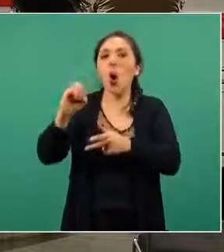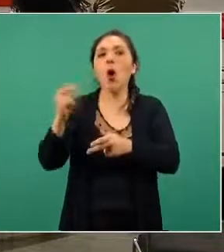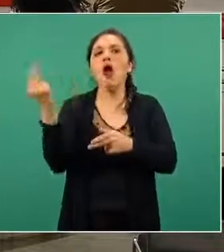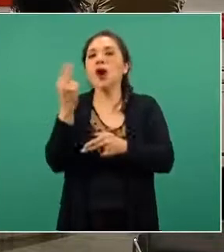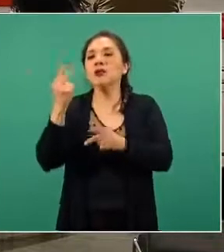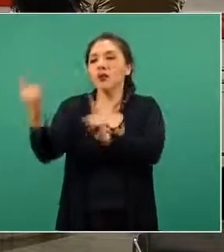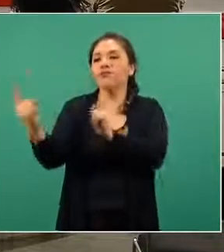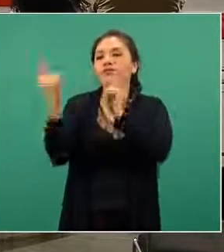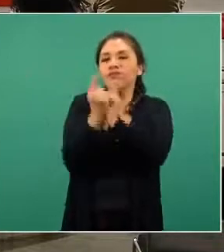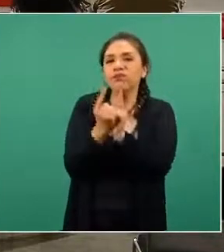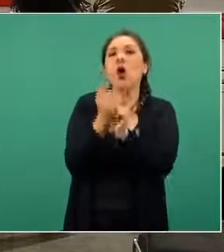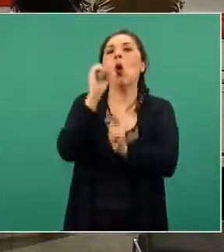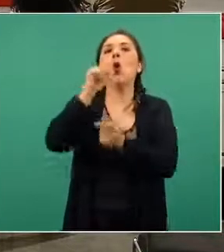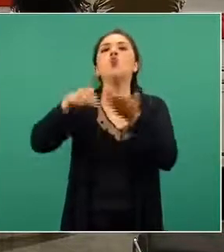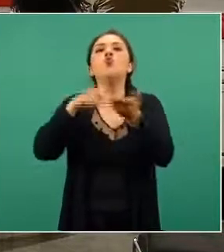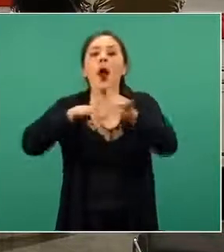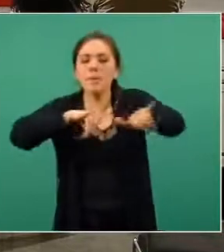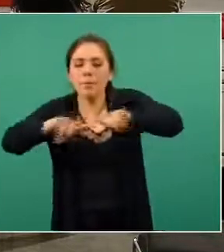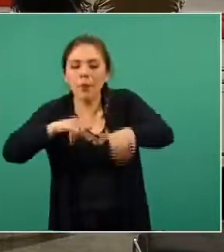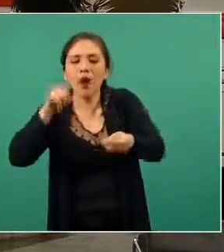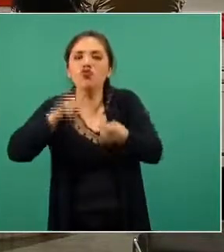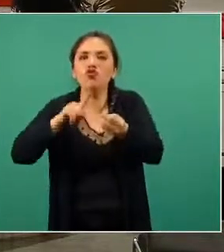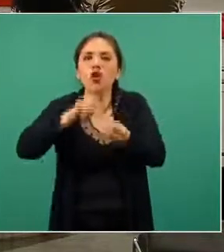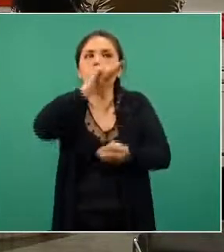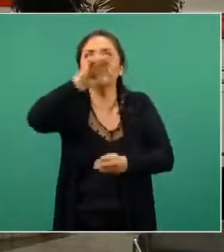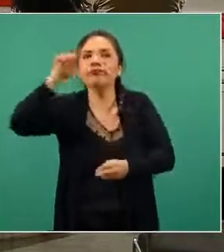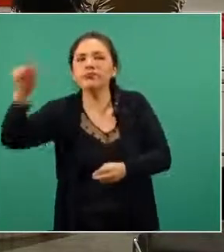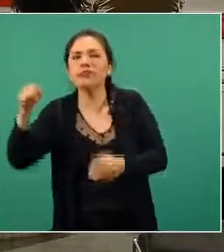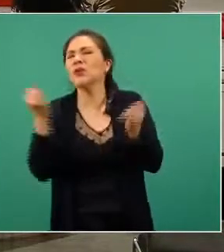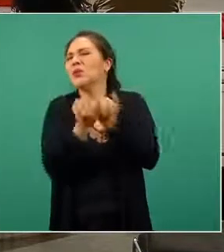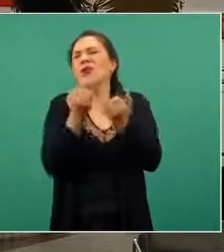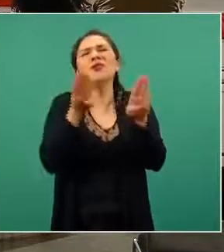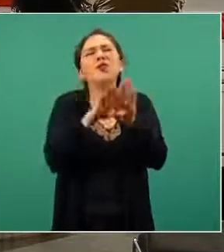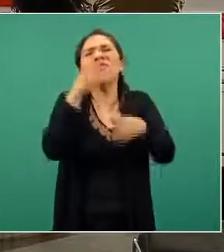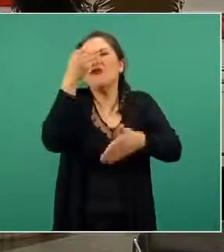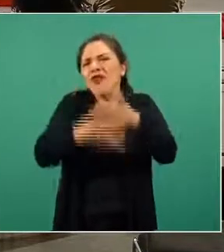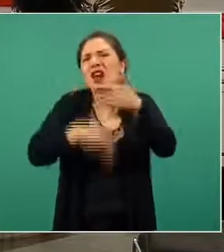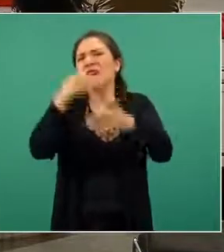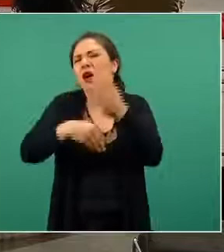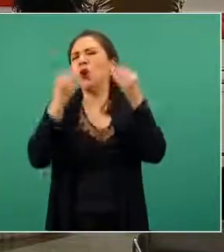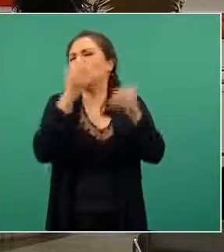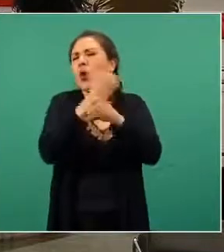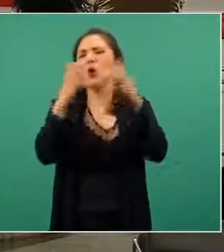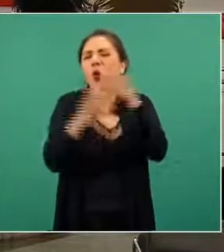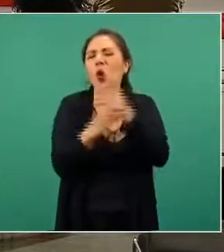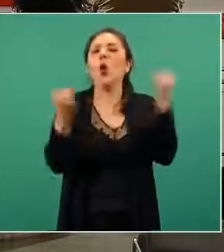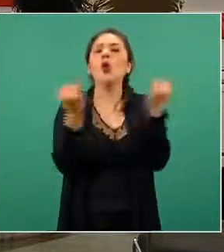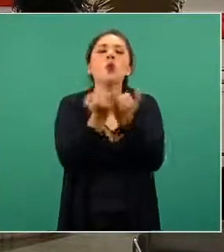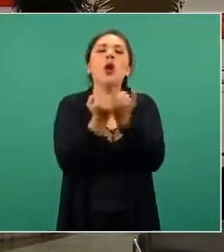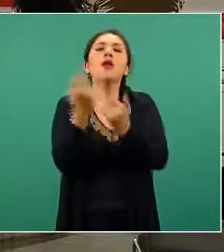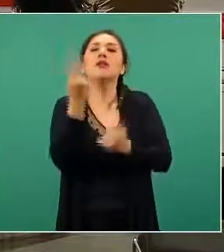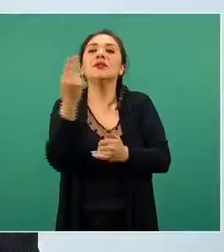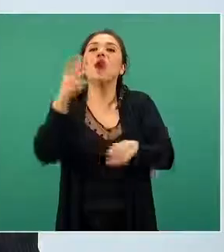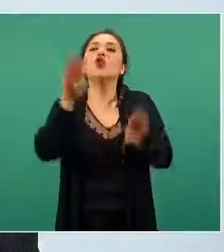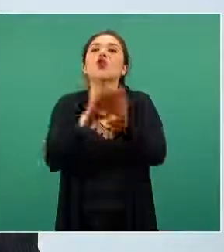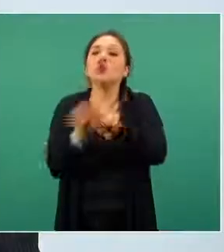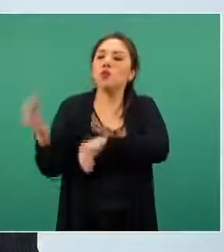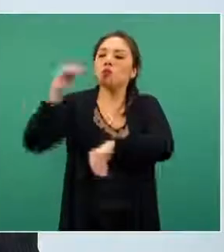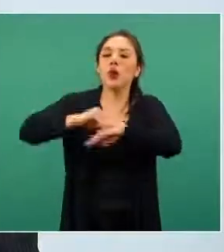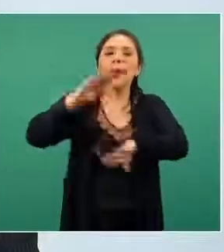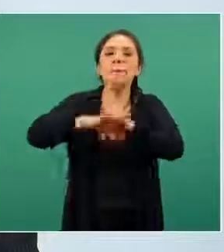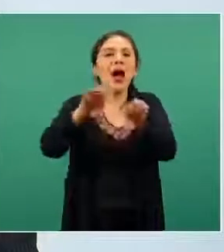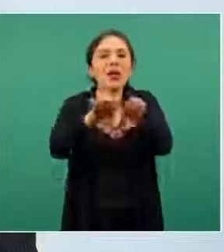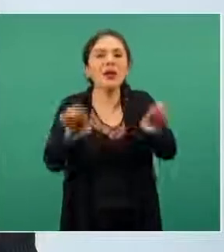depende de varios factores y de las capacidades también de obtener el equipo por parte de las instituciones.